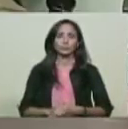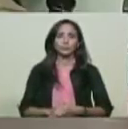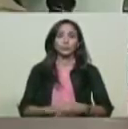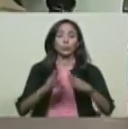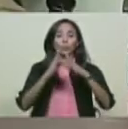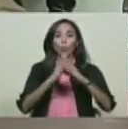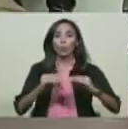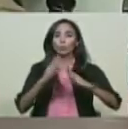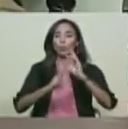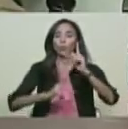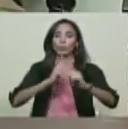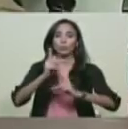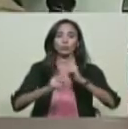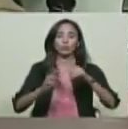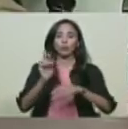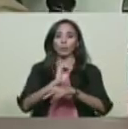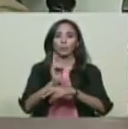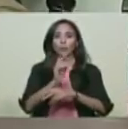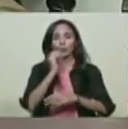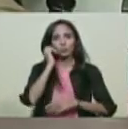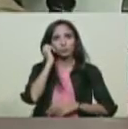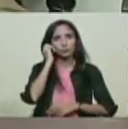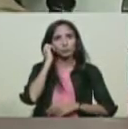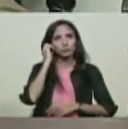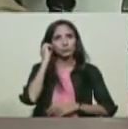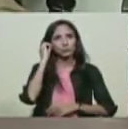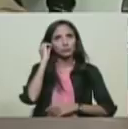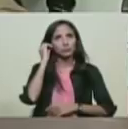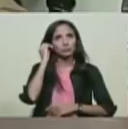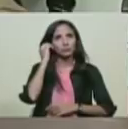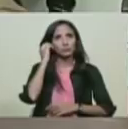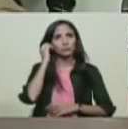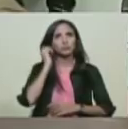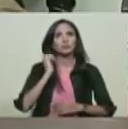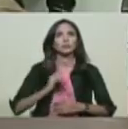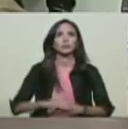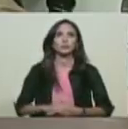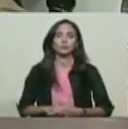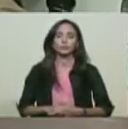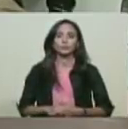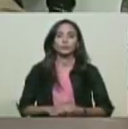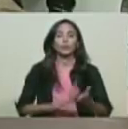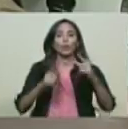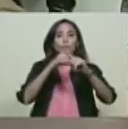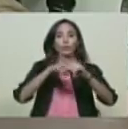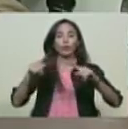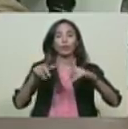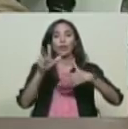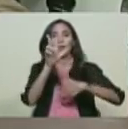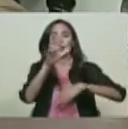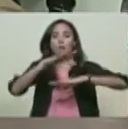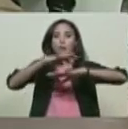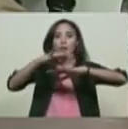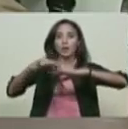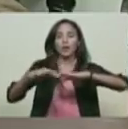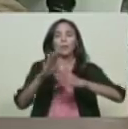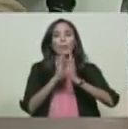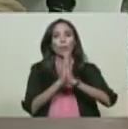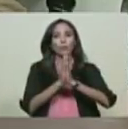productos y de establecimiento de un comercio sano con Aruba, Curazao y Bonaire. Así lo